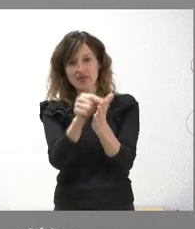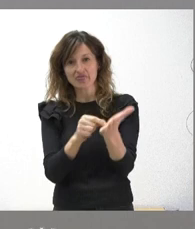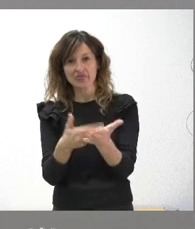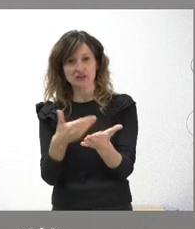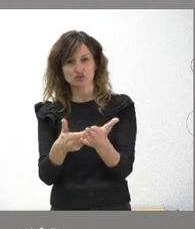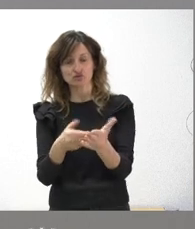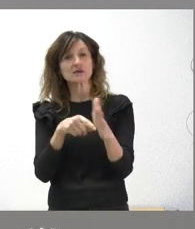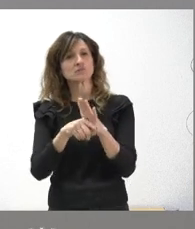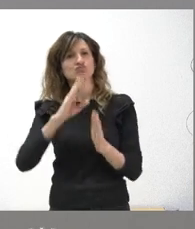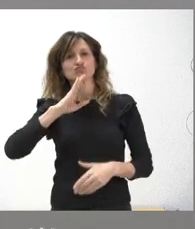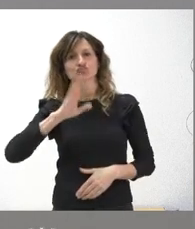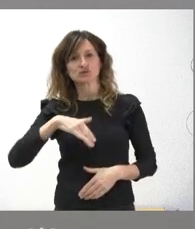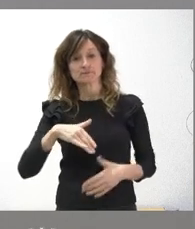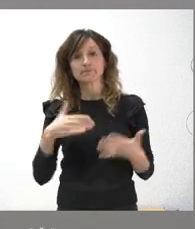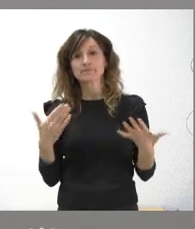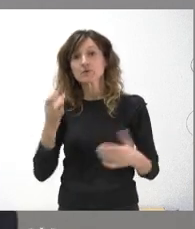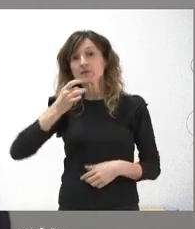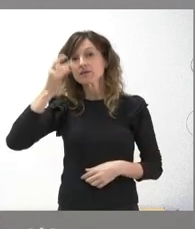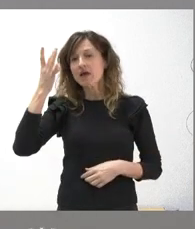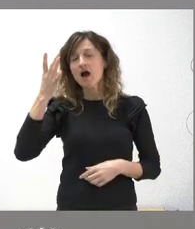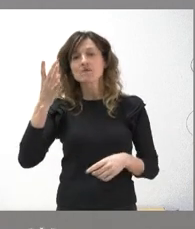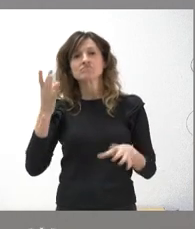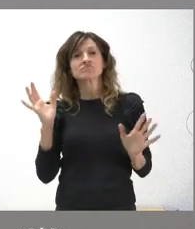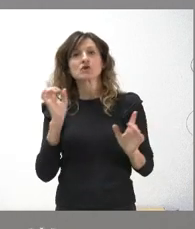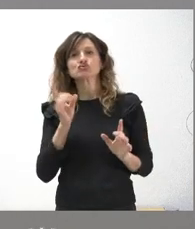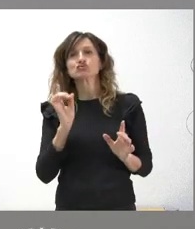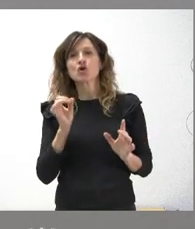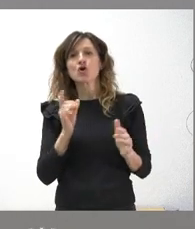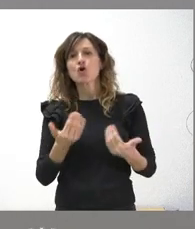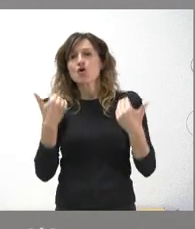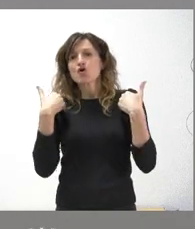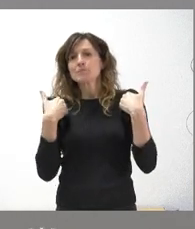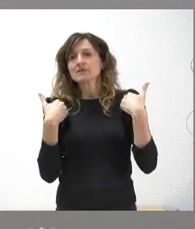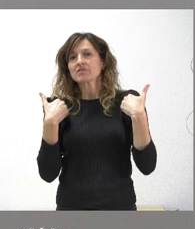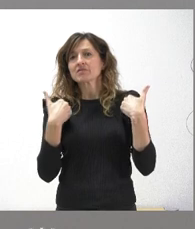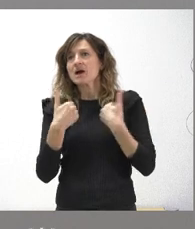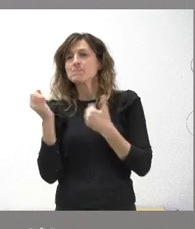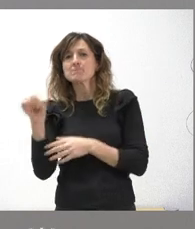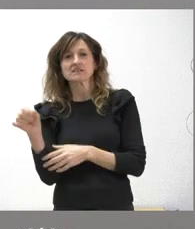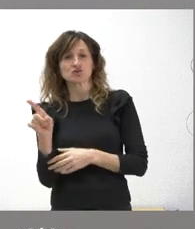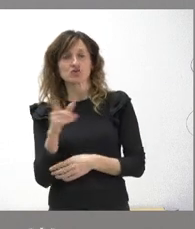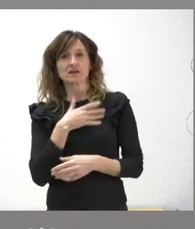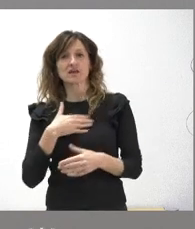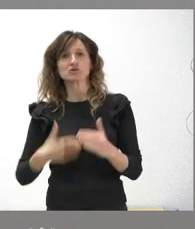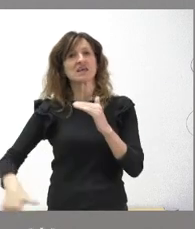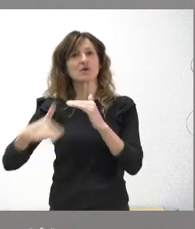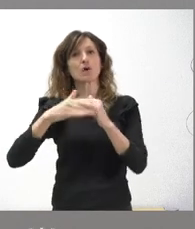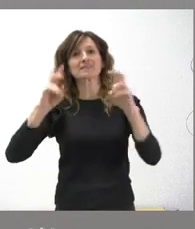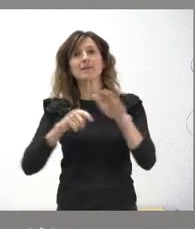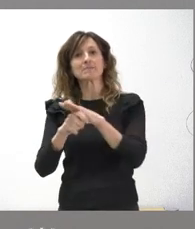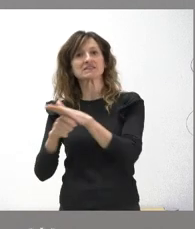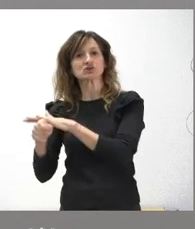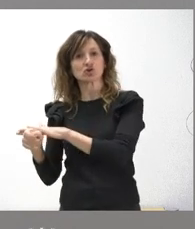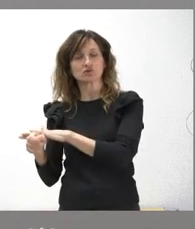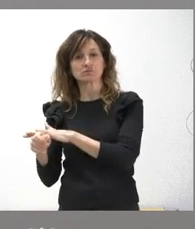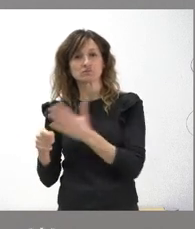gestionamos adecuadamente pero nuestra idea no es tener solo más competencia Simplemente porque lo tengan los demás nuestra idea es que se nos trate igual en términos de inversión a mí lo que me